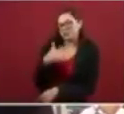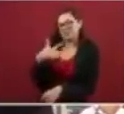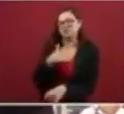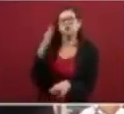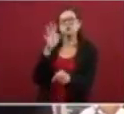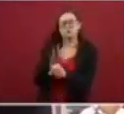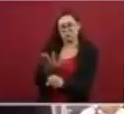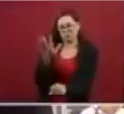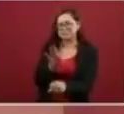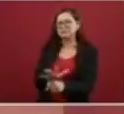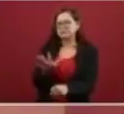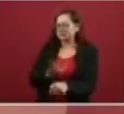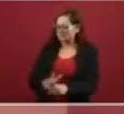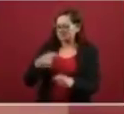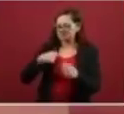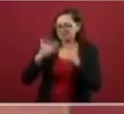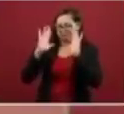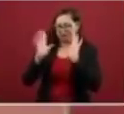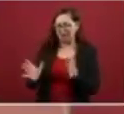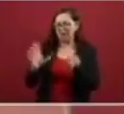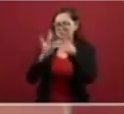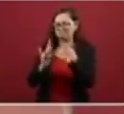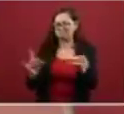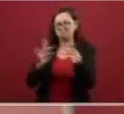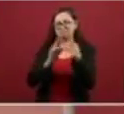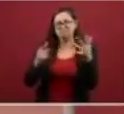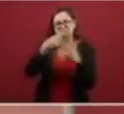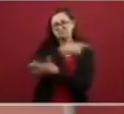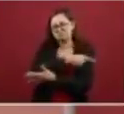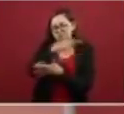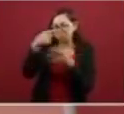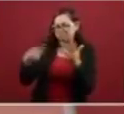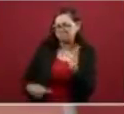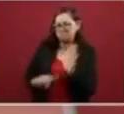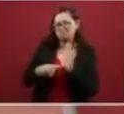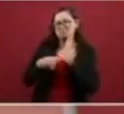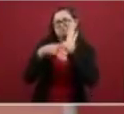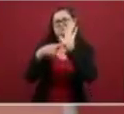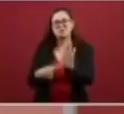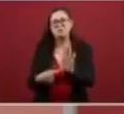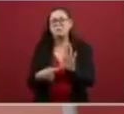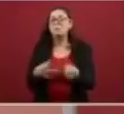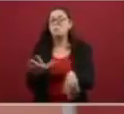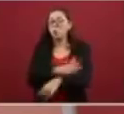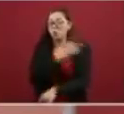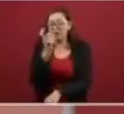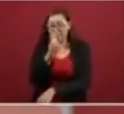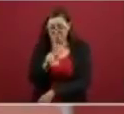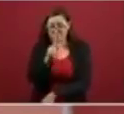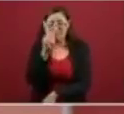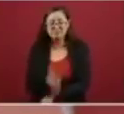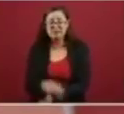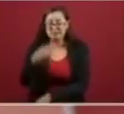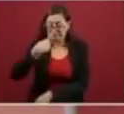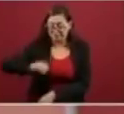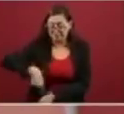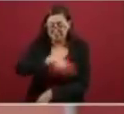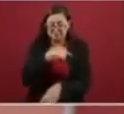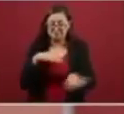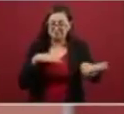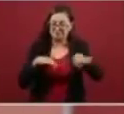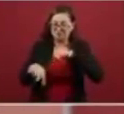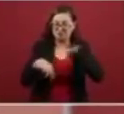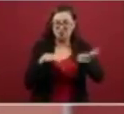cierto es que hemos trabajado con intensidad